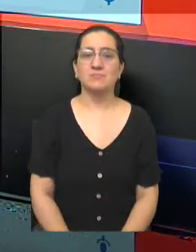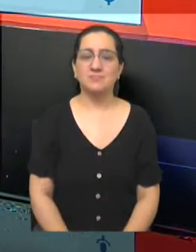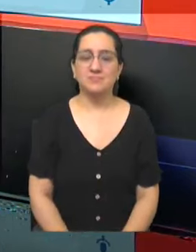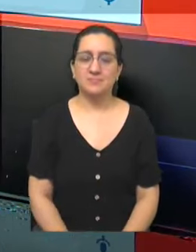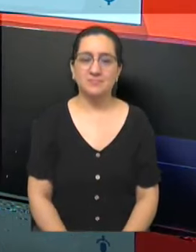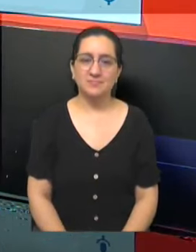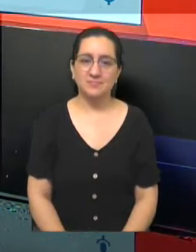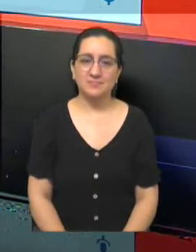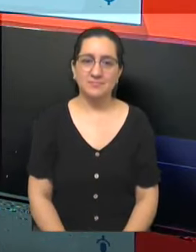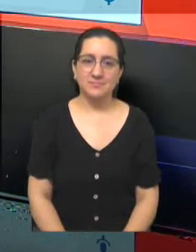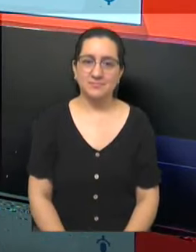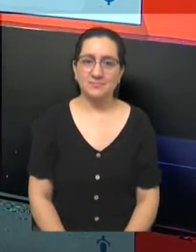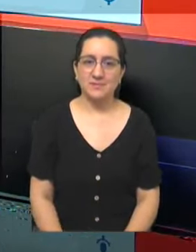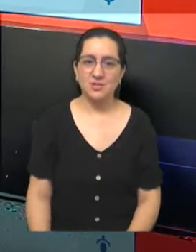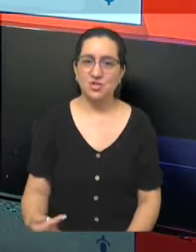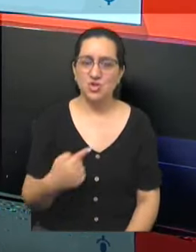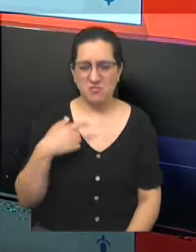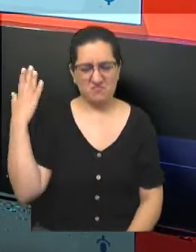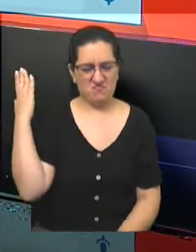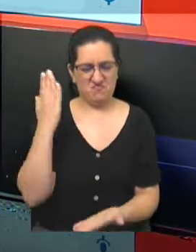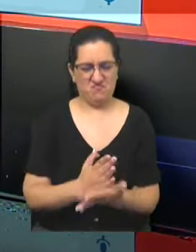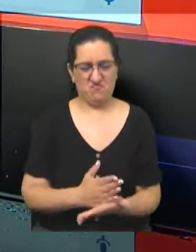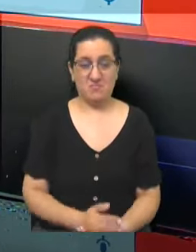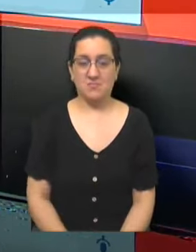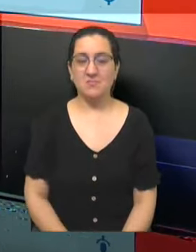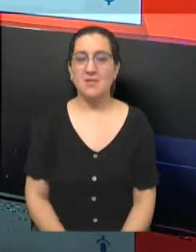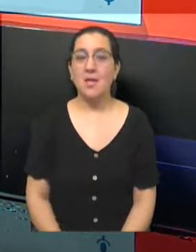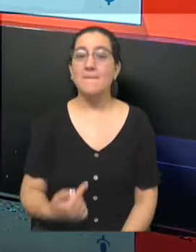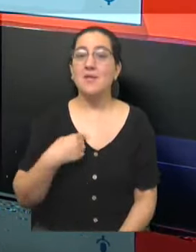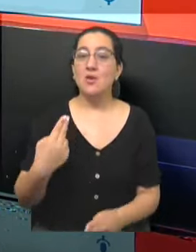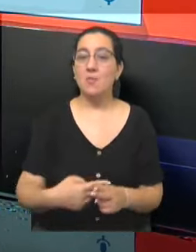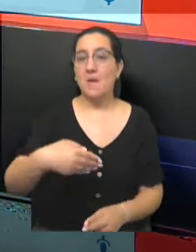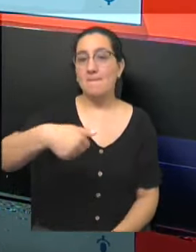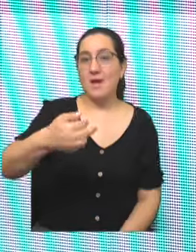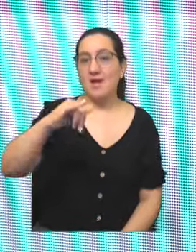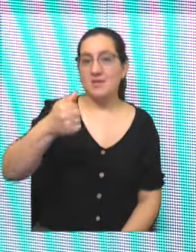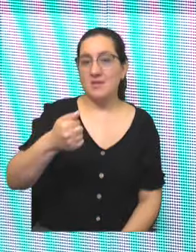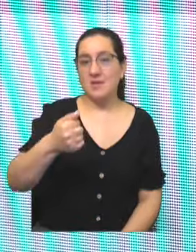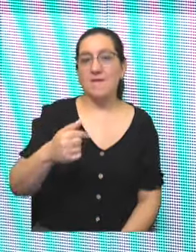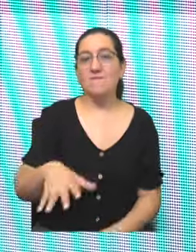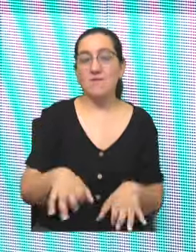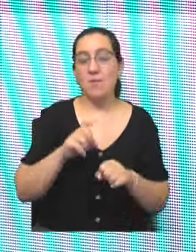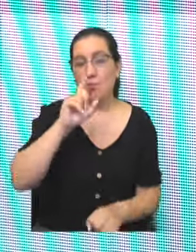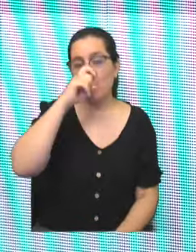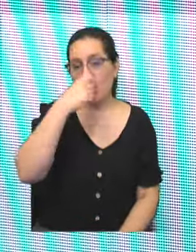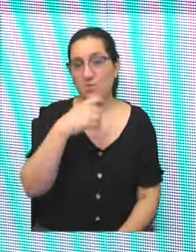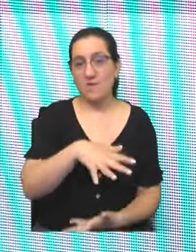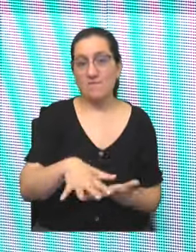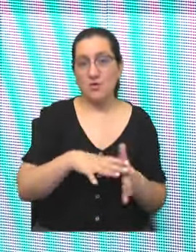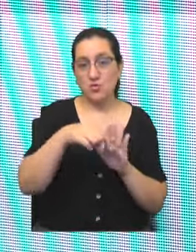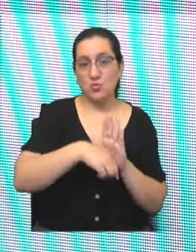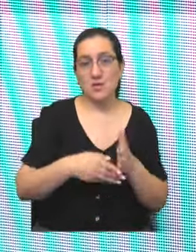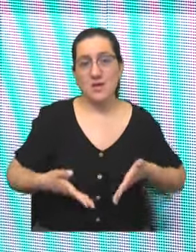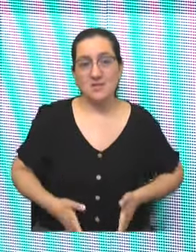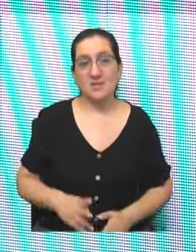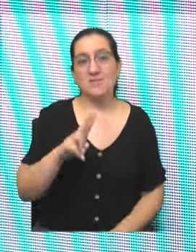balotaje. Yo voy a ser muy dictador. Hola, buenos días. Mi nombre es María de Luján, vivo en Montevideo, soy de Barrio Sur y nací